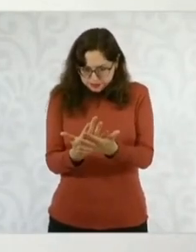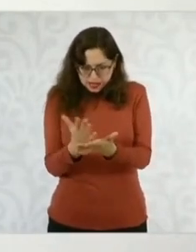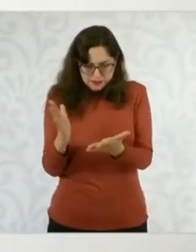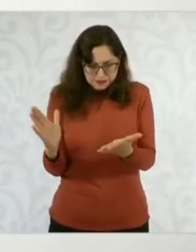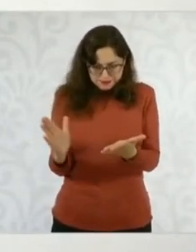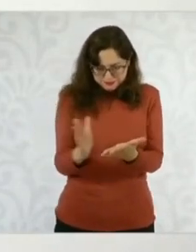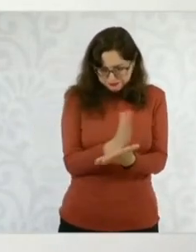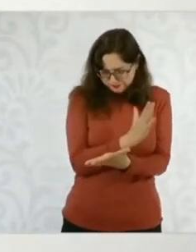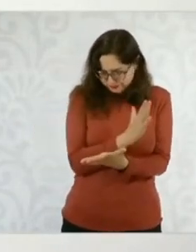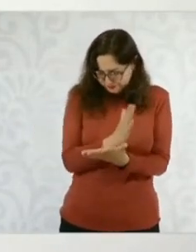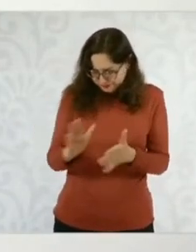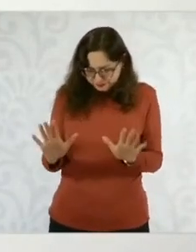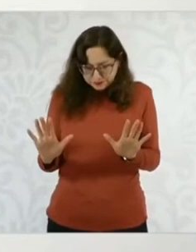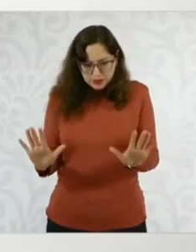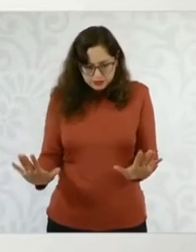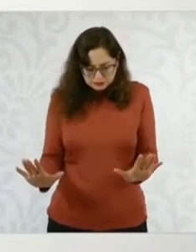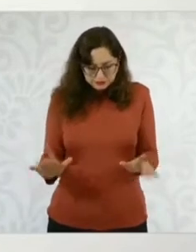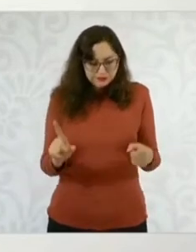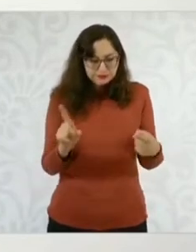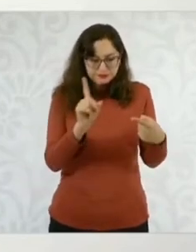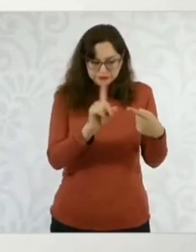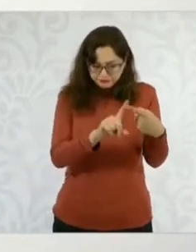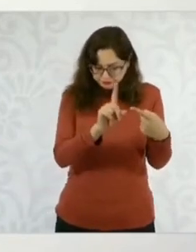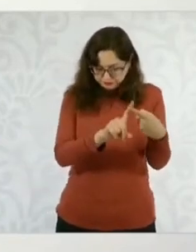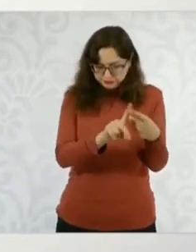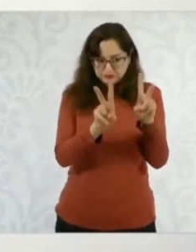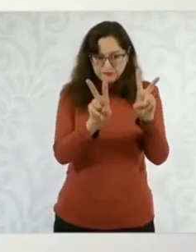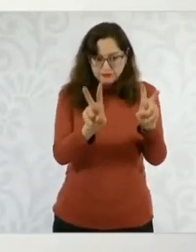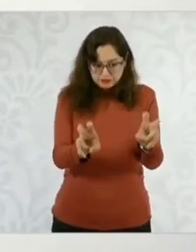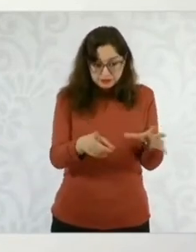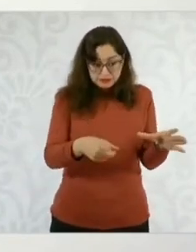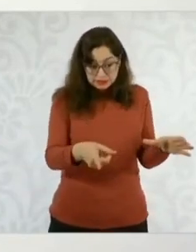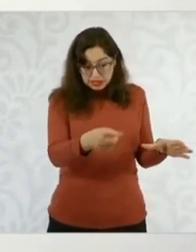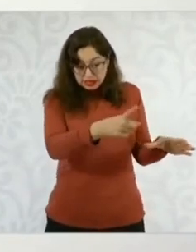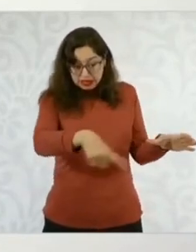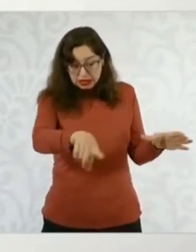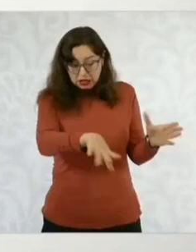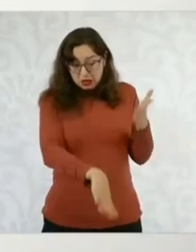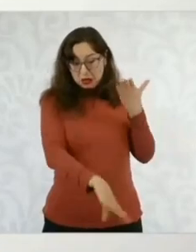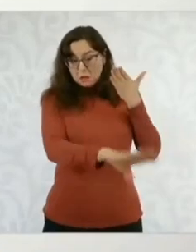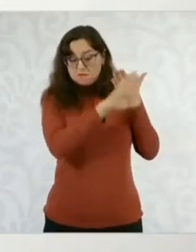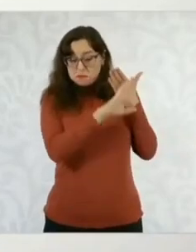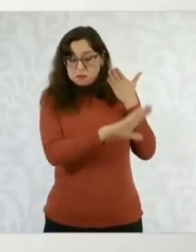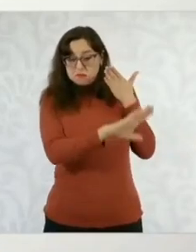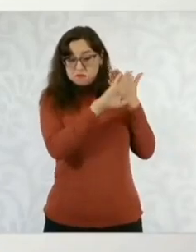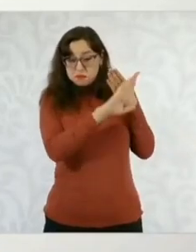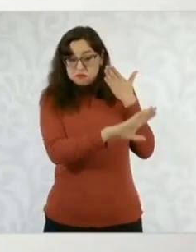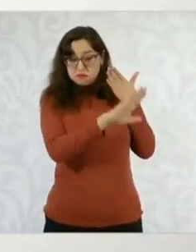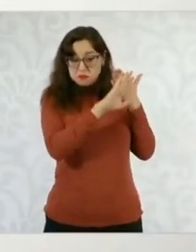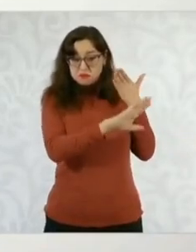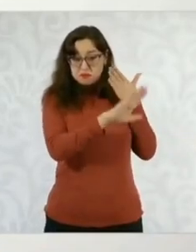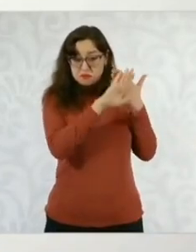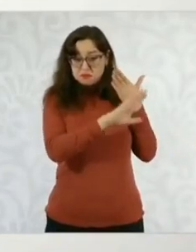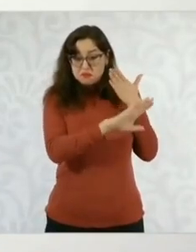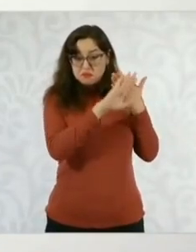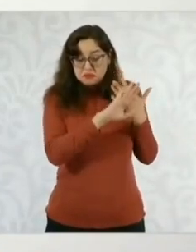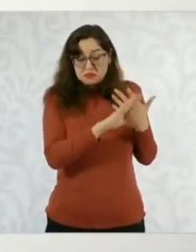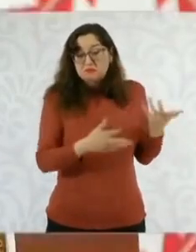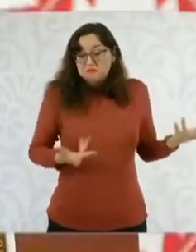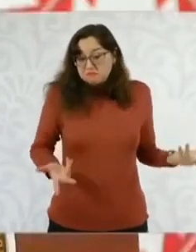los adversarios a nuestro movimiento, al gobierno, que la verdad es que se han quedado